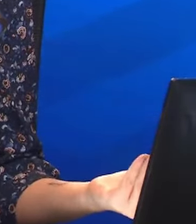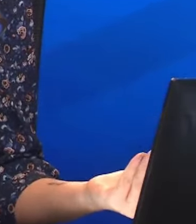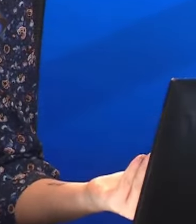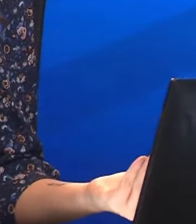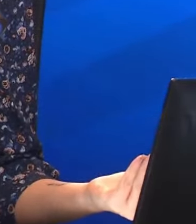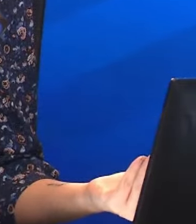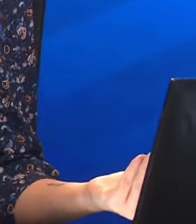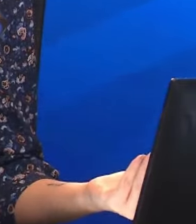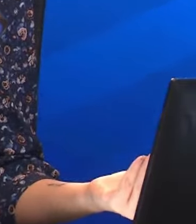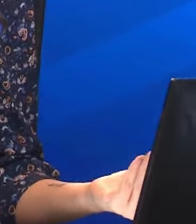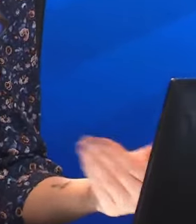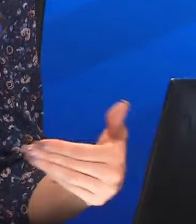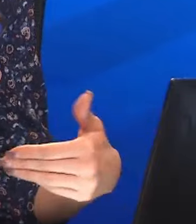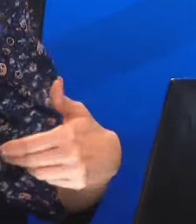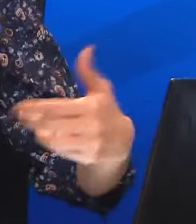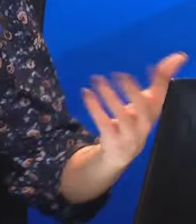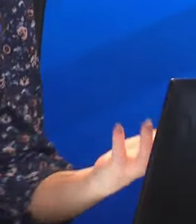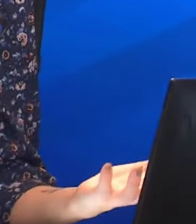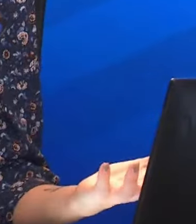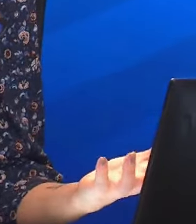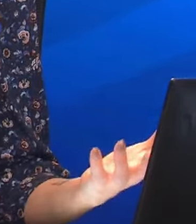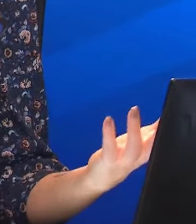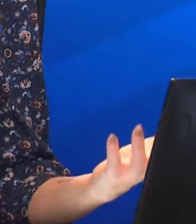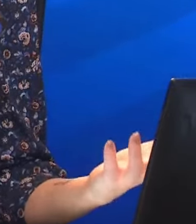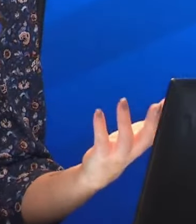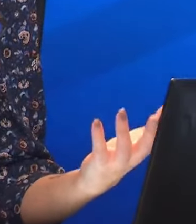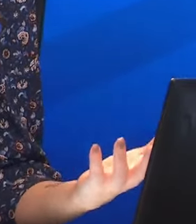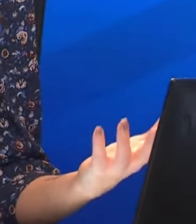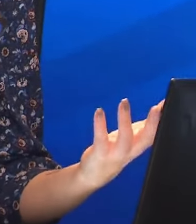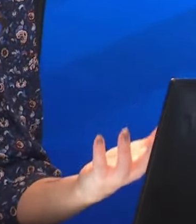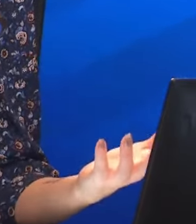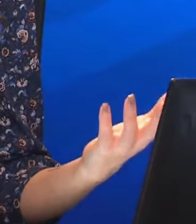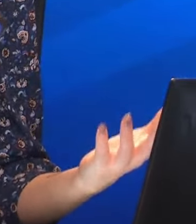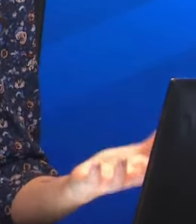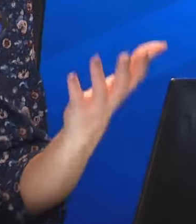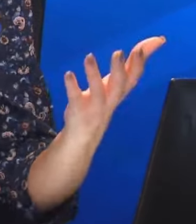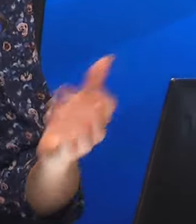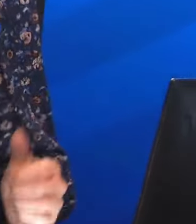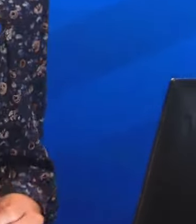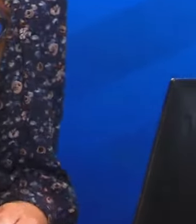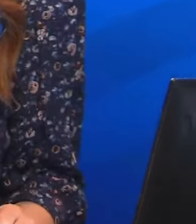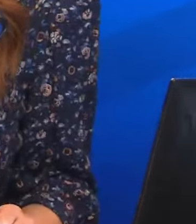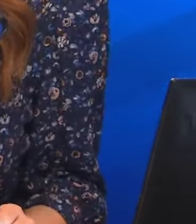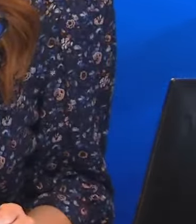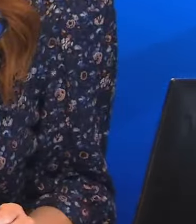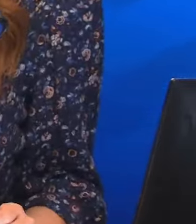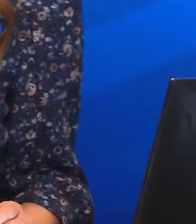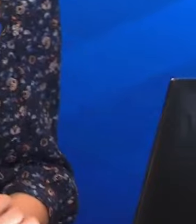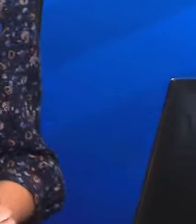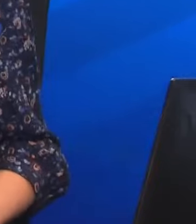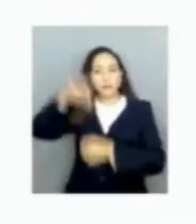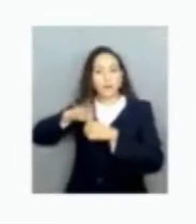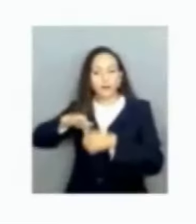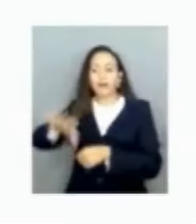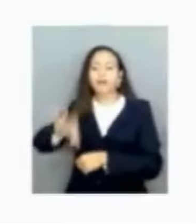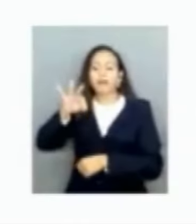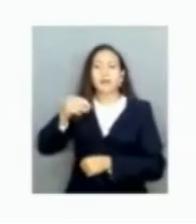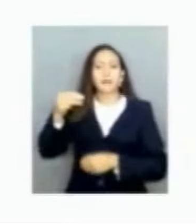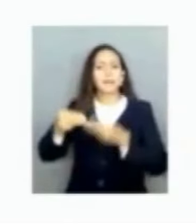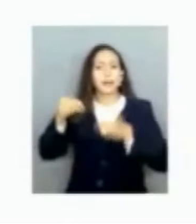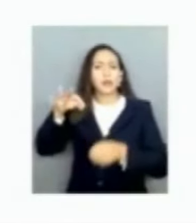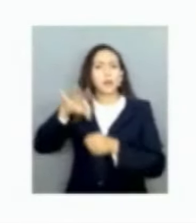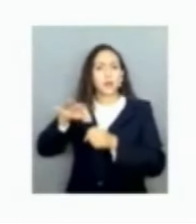presidenta electa Claudia shen abrir el diálogo respecto a esta reforma al poder judicial así lo solicitó ayer la realidad es